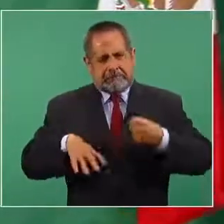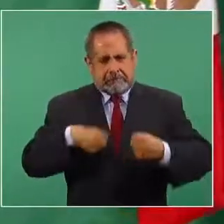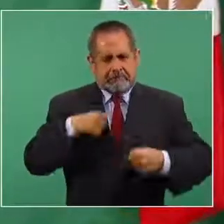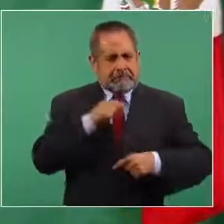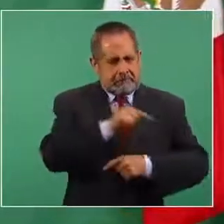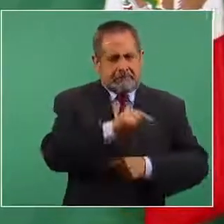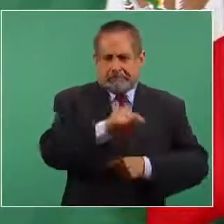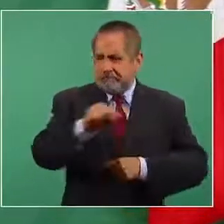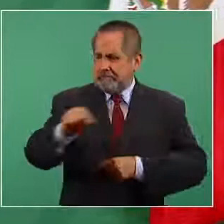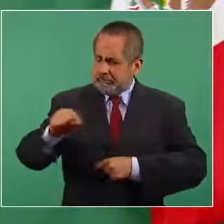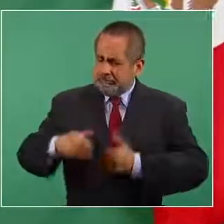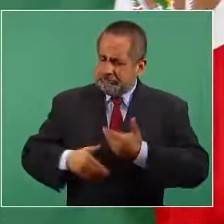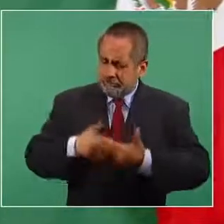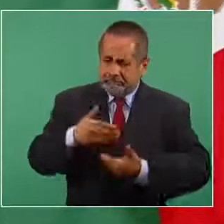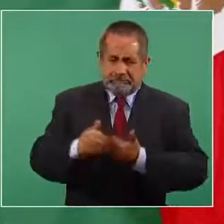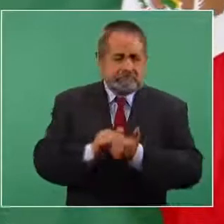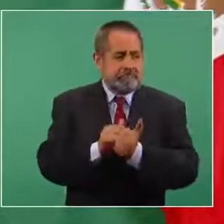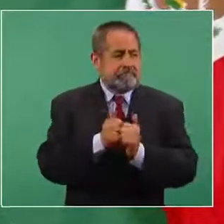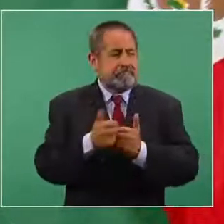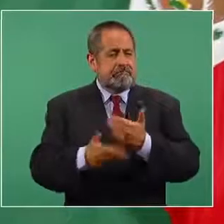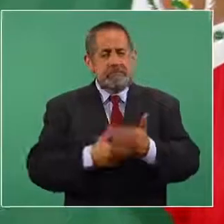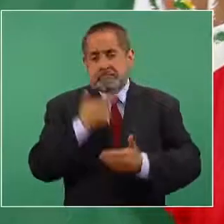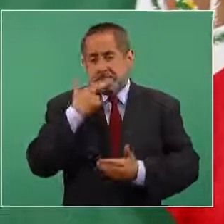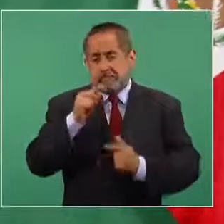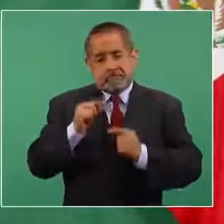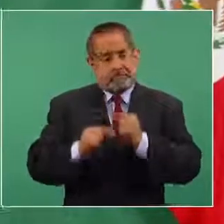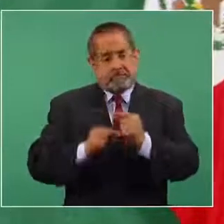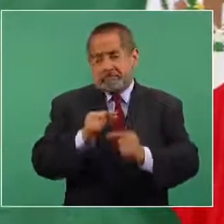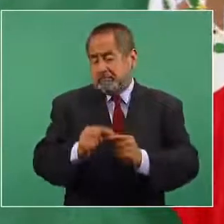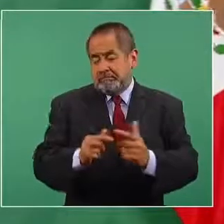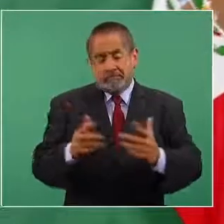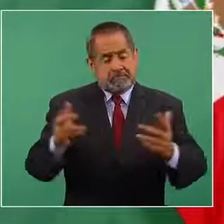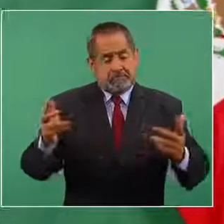va reactivándose la economía poco a poco,